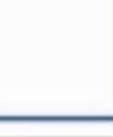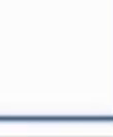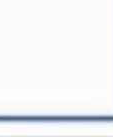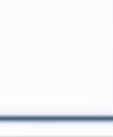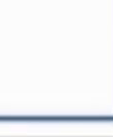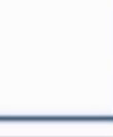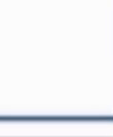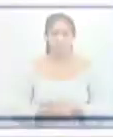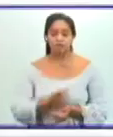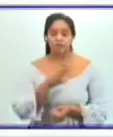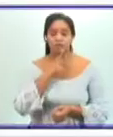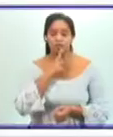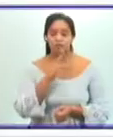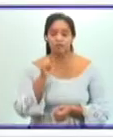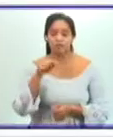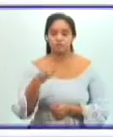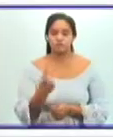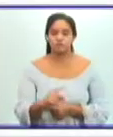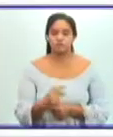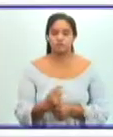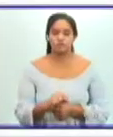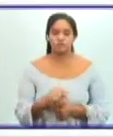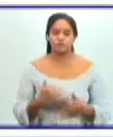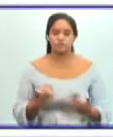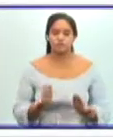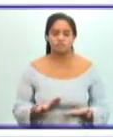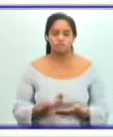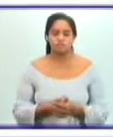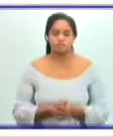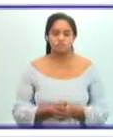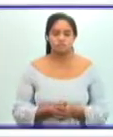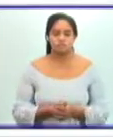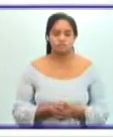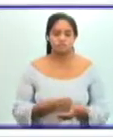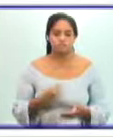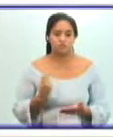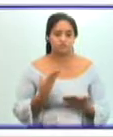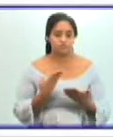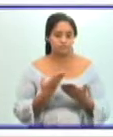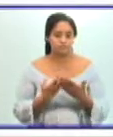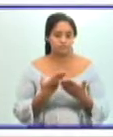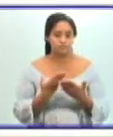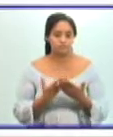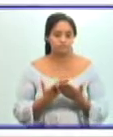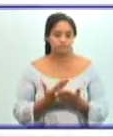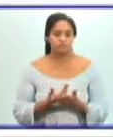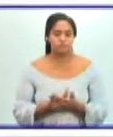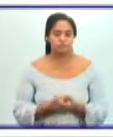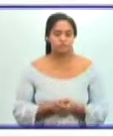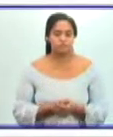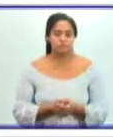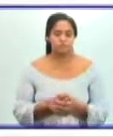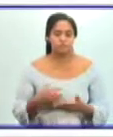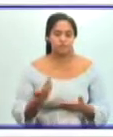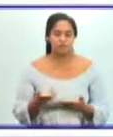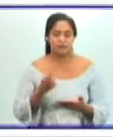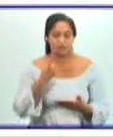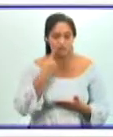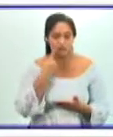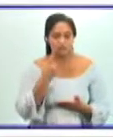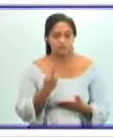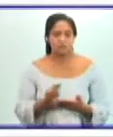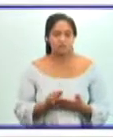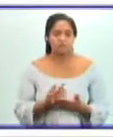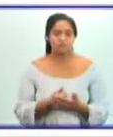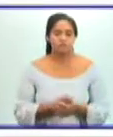La solución de este ejercicio vamos ahora a proponértela para que vayas comprobando